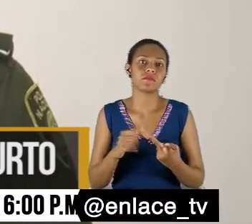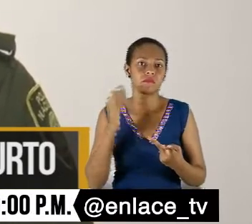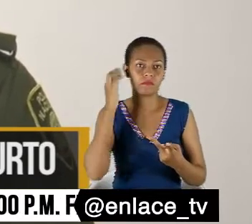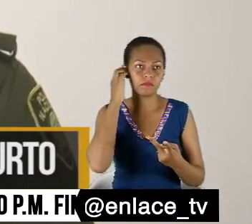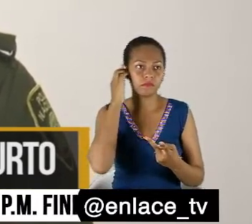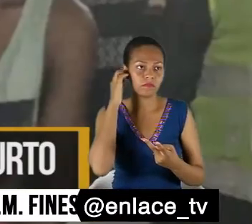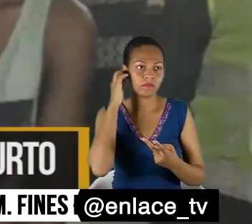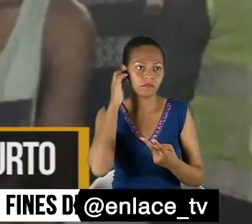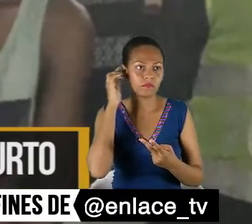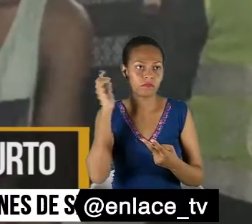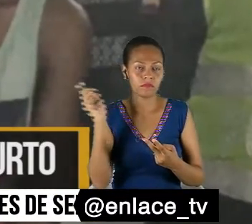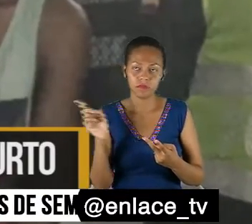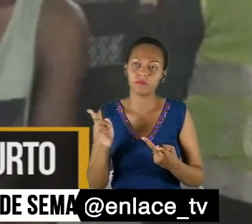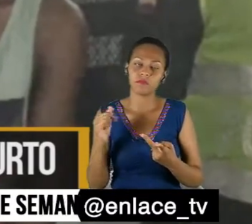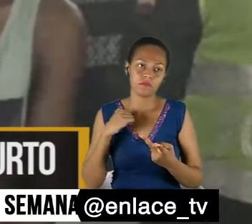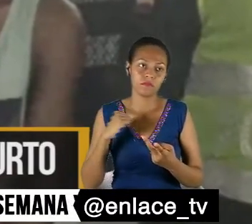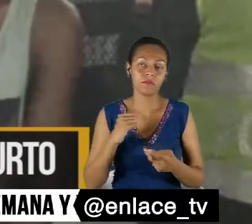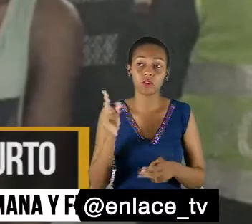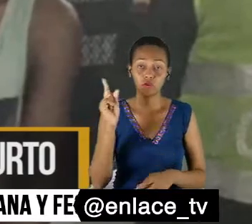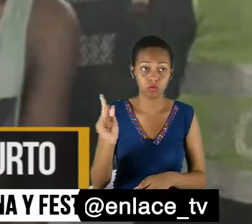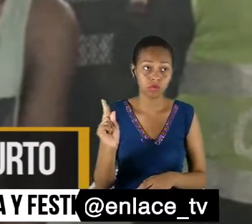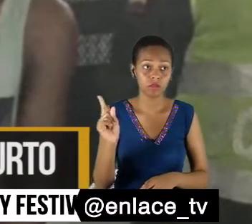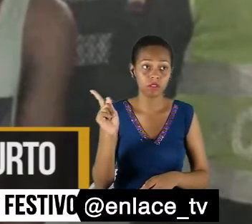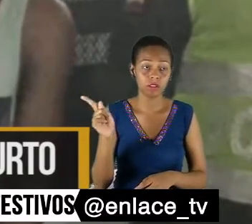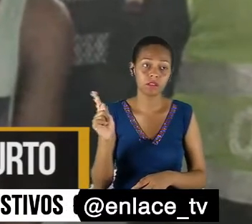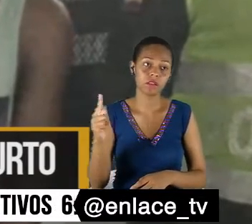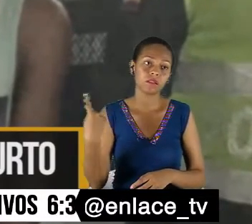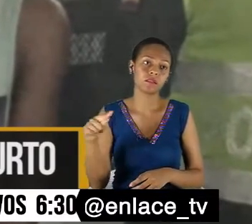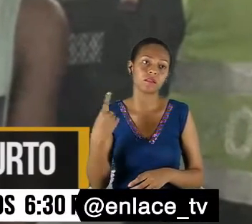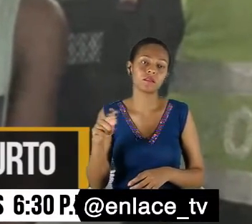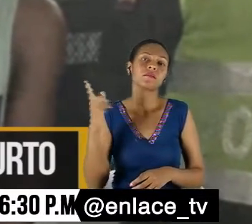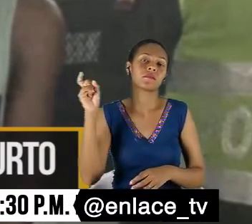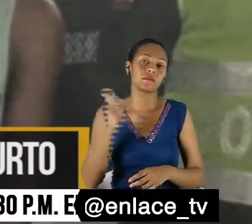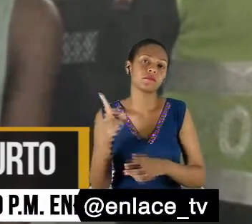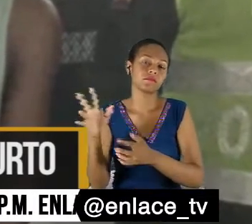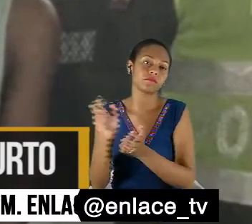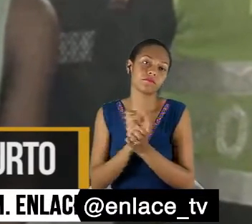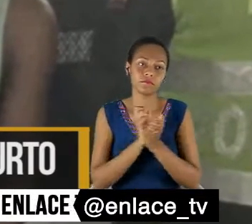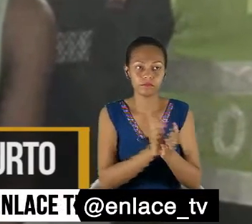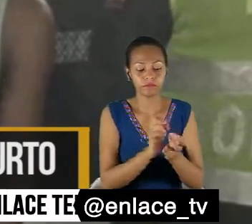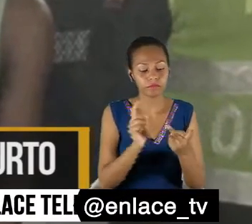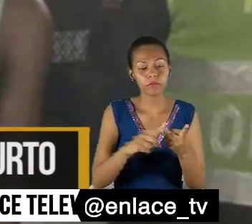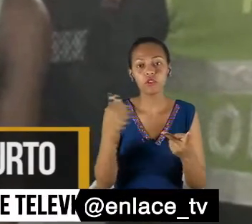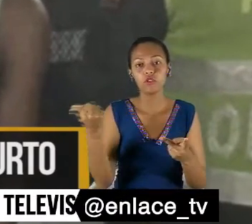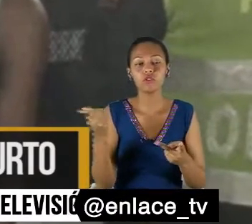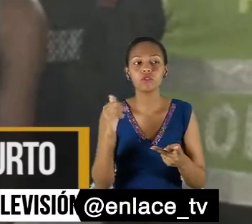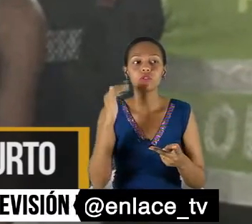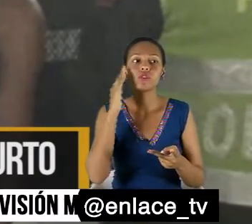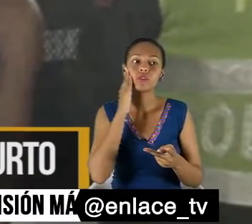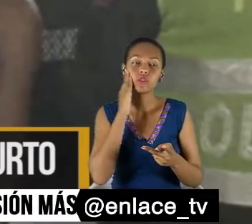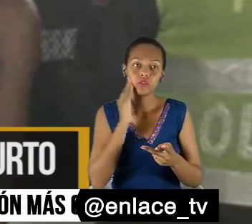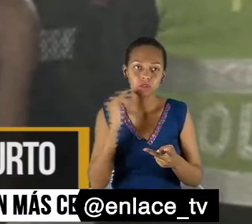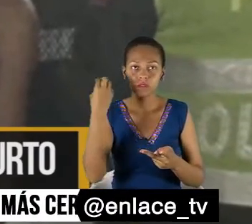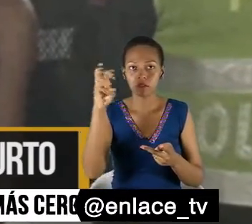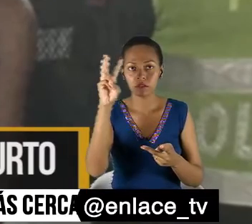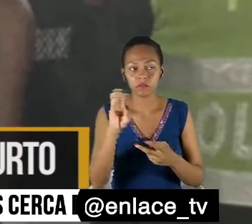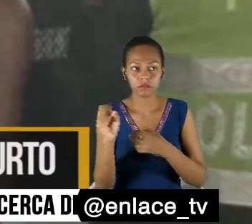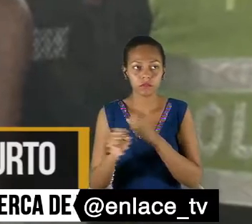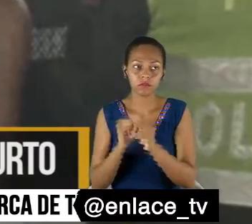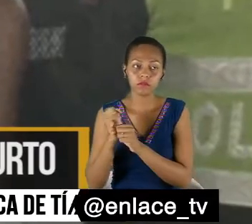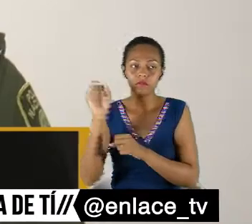la Comuna 1. A uno de los involucrados se le fue dictada medida de aseguramiento y al otro, por ser menor de edad, se le hace un seguimiento especial por